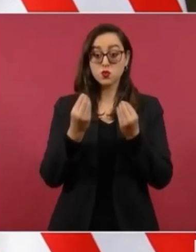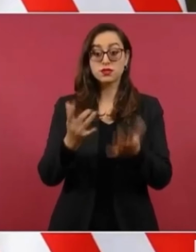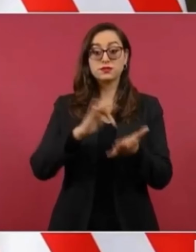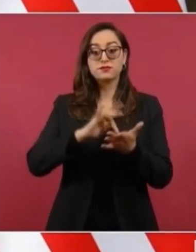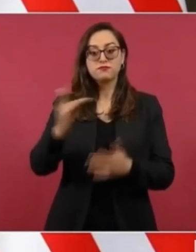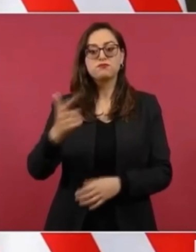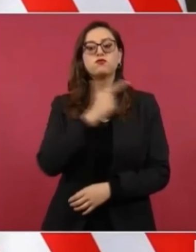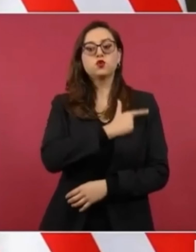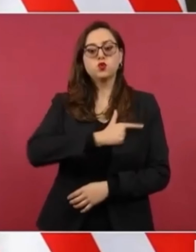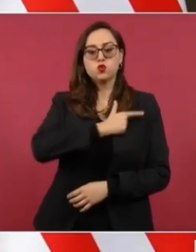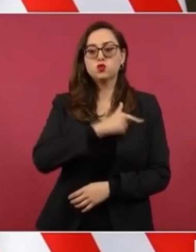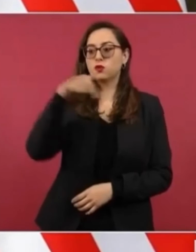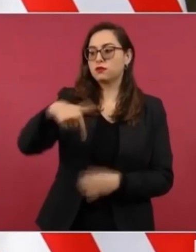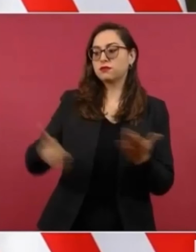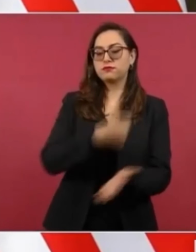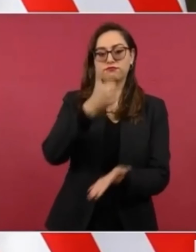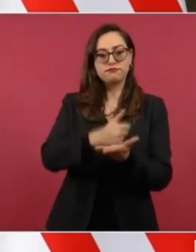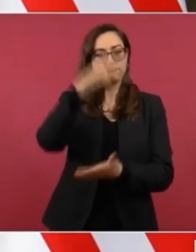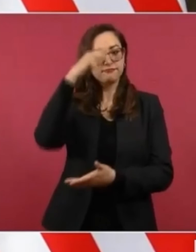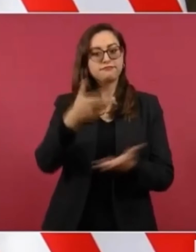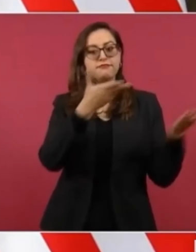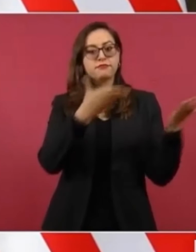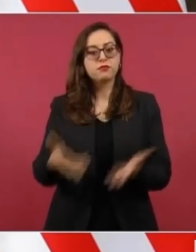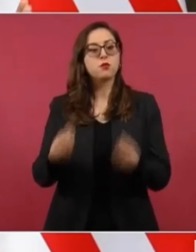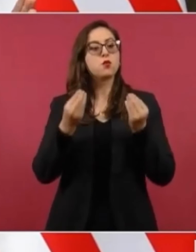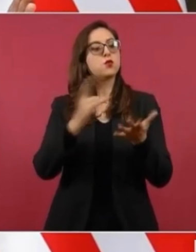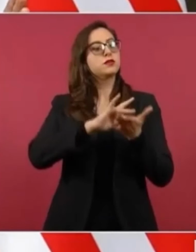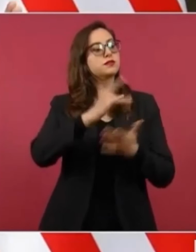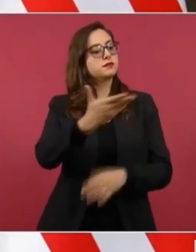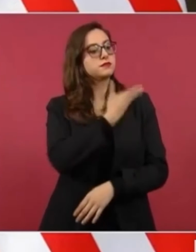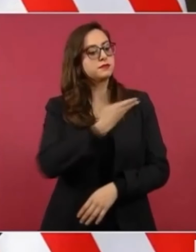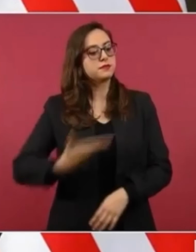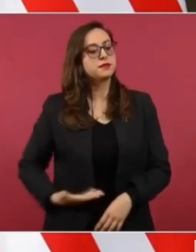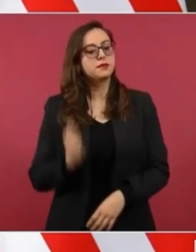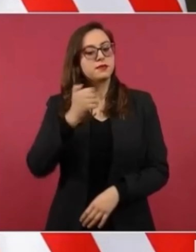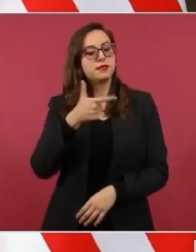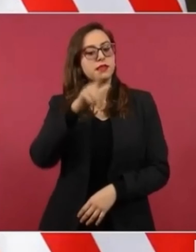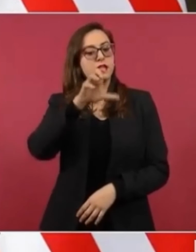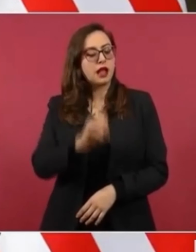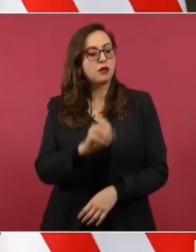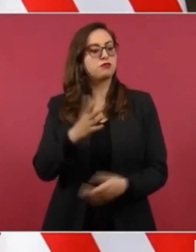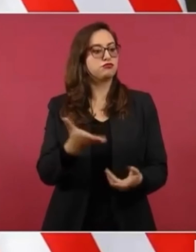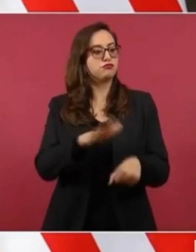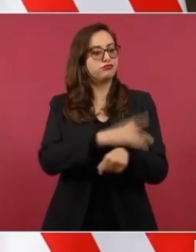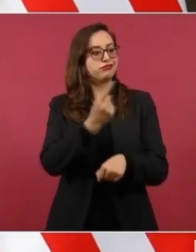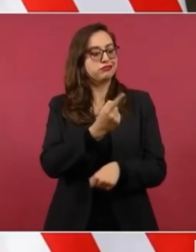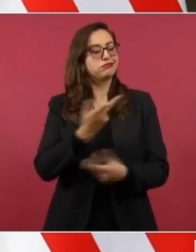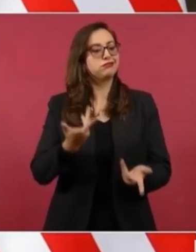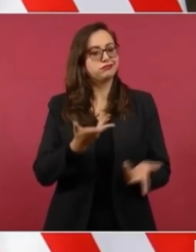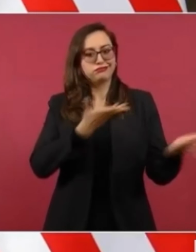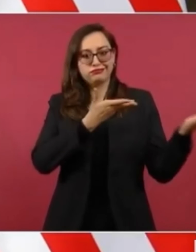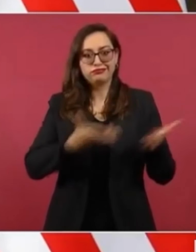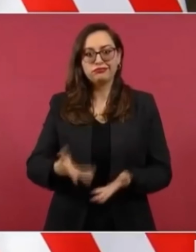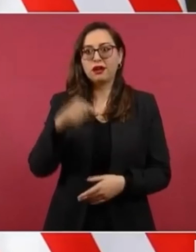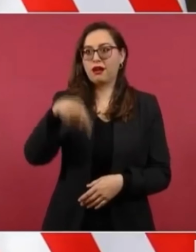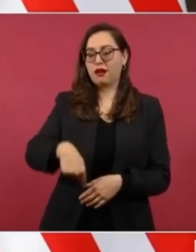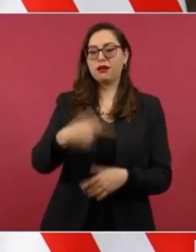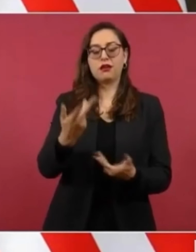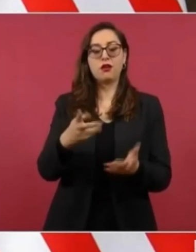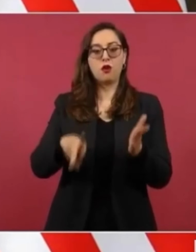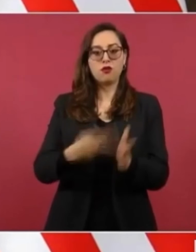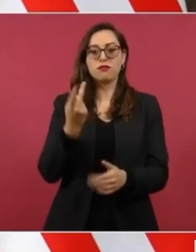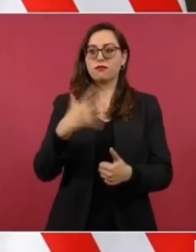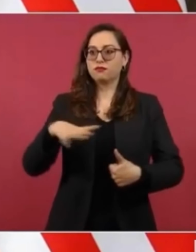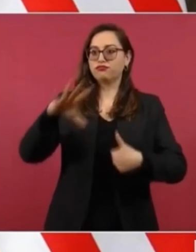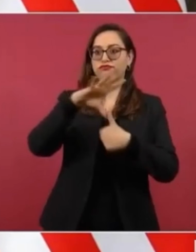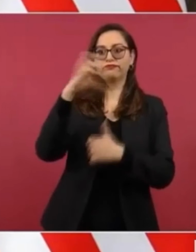el primer ministro y para mí para la 10ª cumbre de líderes de América del Norte. Es un foro magnífico y